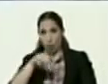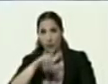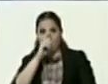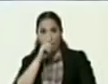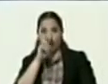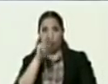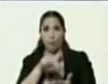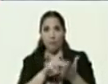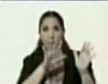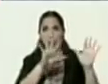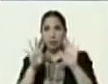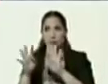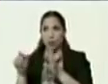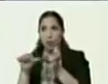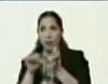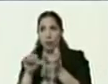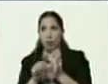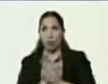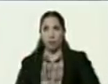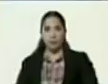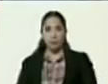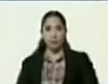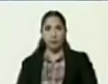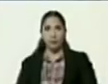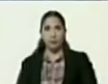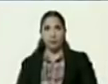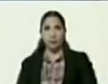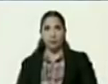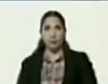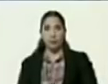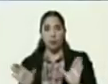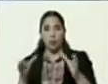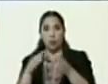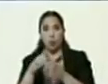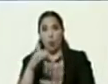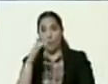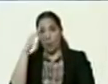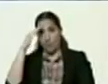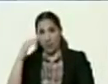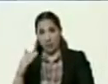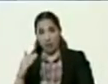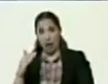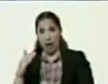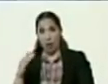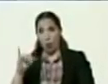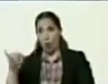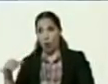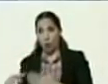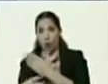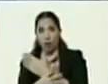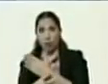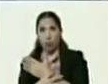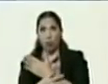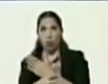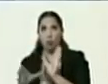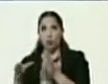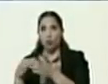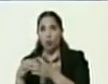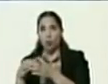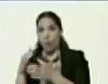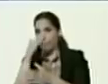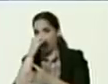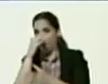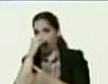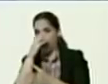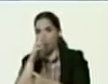2019, donde funge como grupo militar de Juan Guaidó, el grupo paramilitar